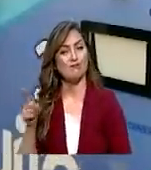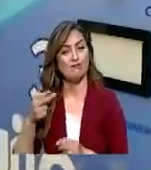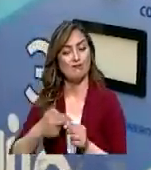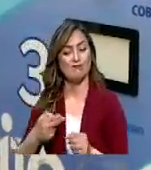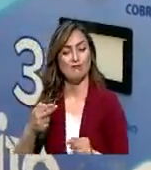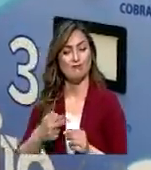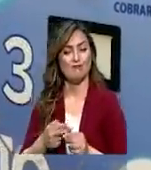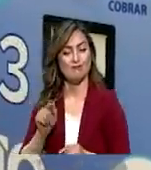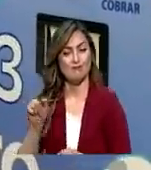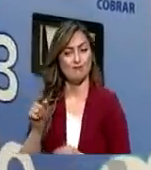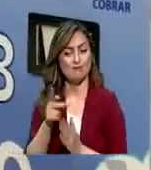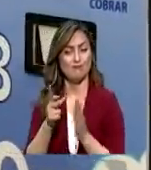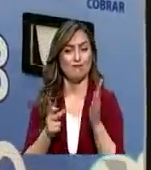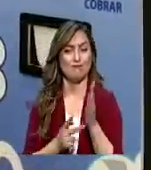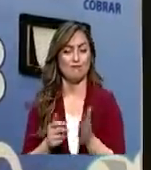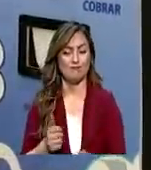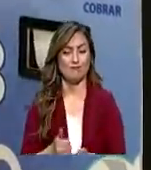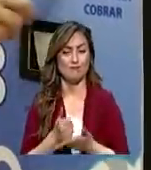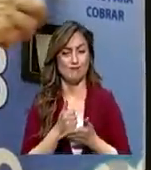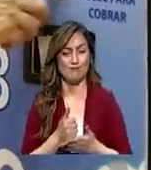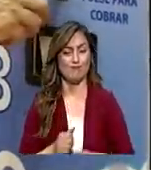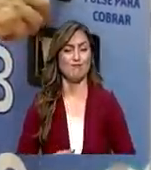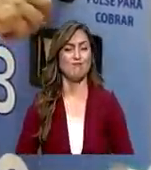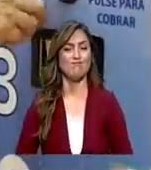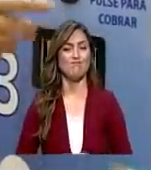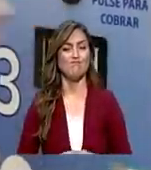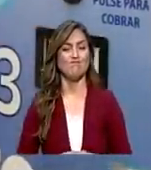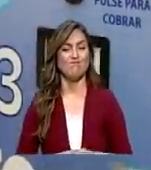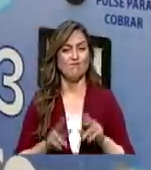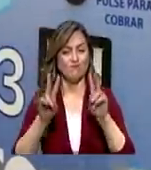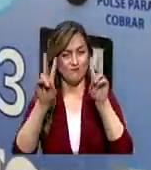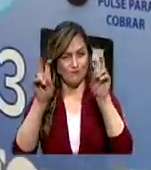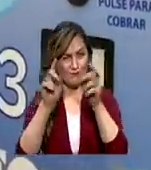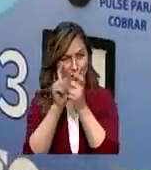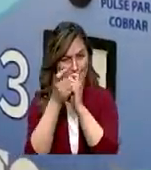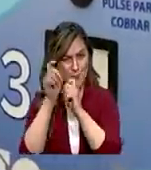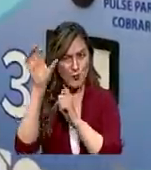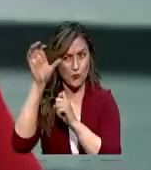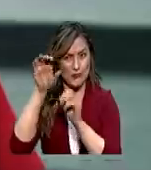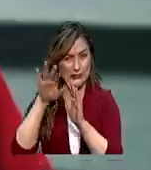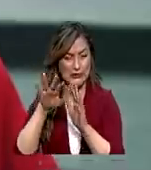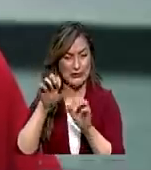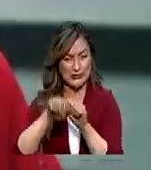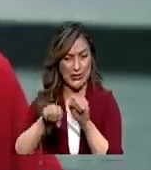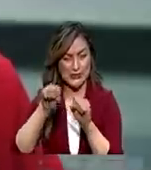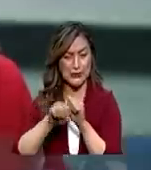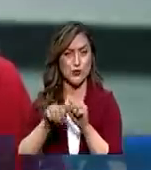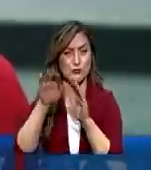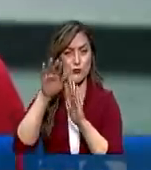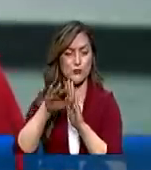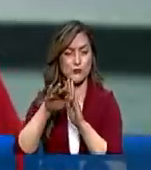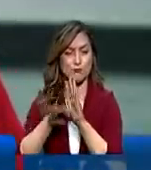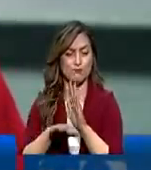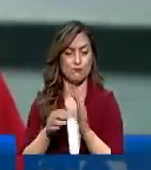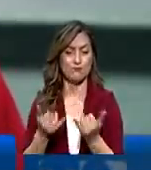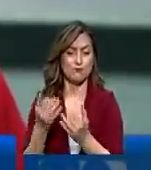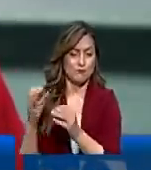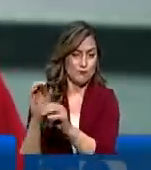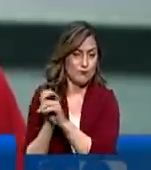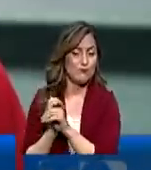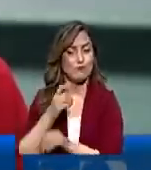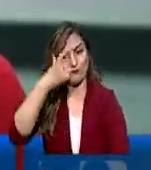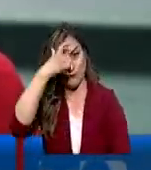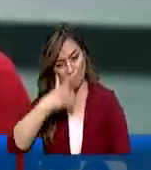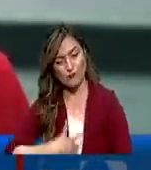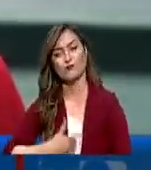participar en este programa ayudará a combatir el cambio climático reduciendo la huella de carbono. Es una obligación, creo, en este momento como